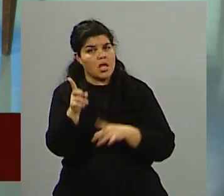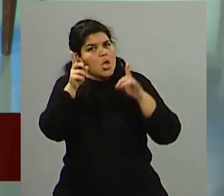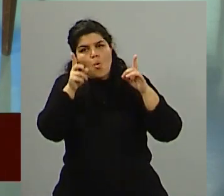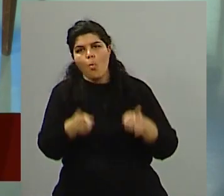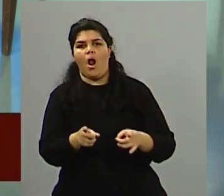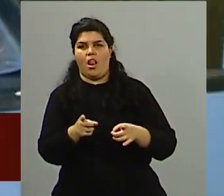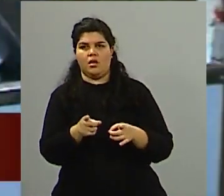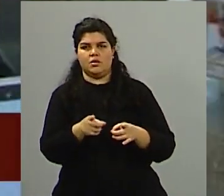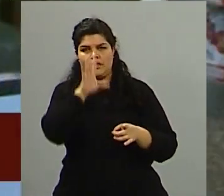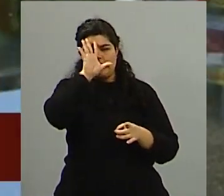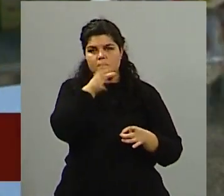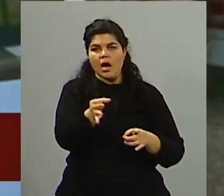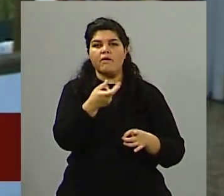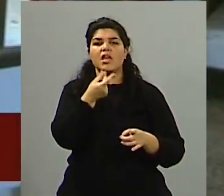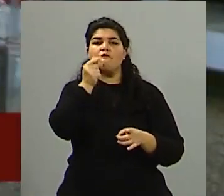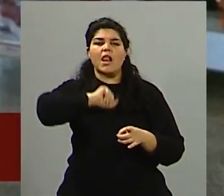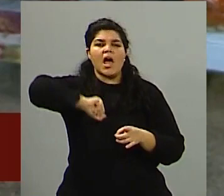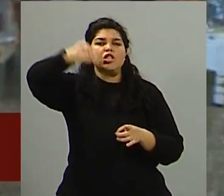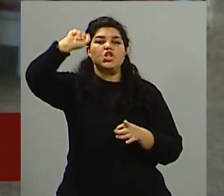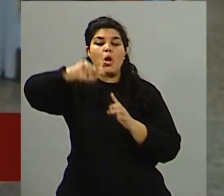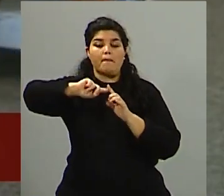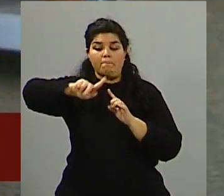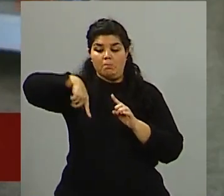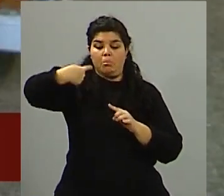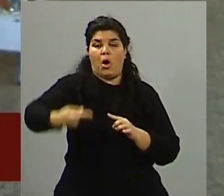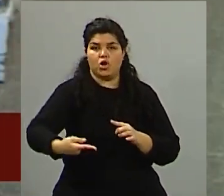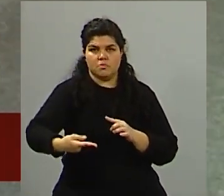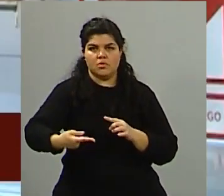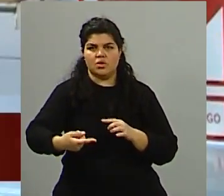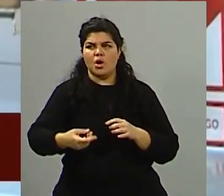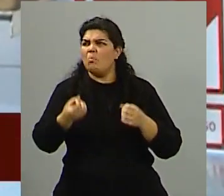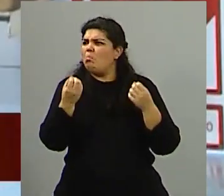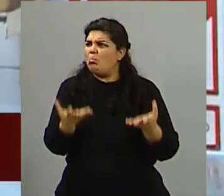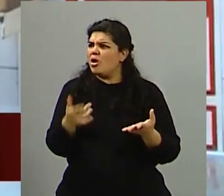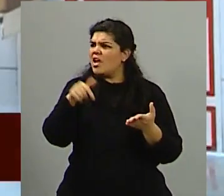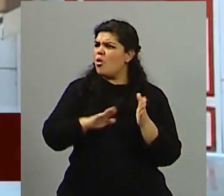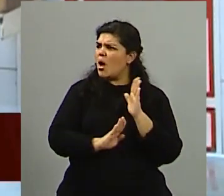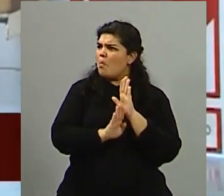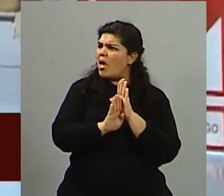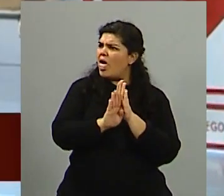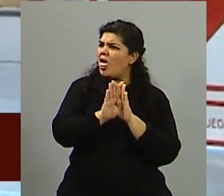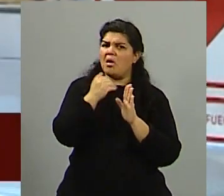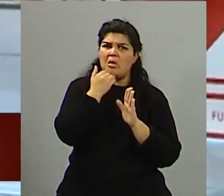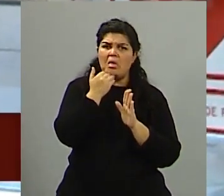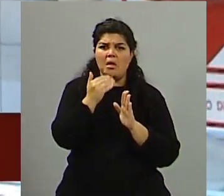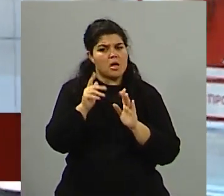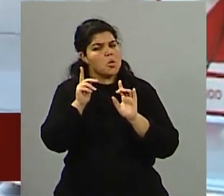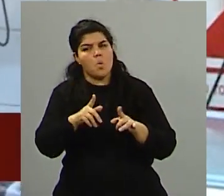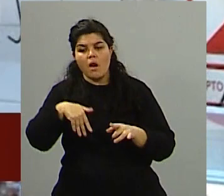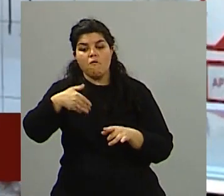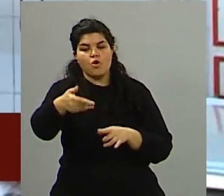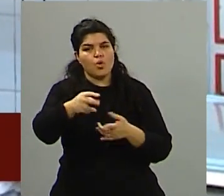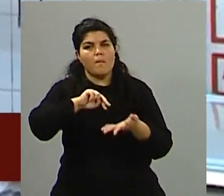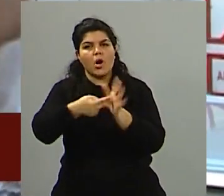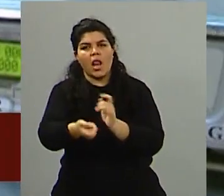sabes que y sabes que va a ser inflación el mes que viene, ¿no? No entendés bien por qué sucede, pero sí, es algo que sin duda te genera un problema. Sí. Hoy lo que hizo el